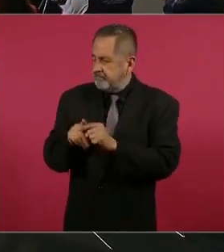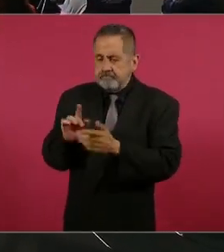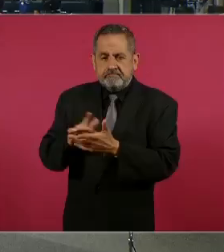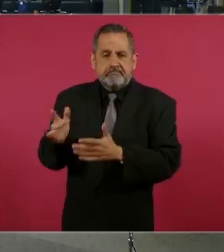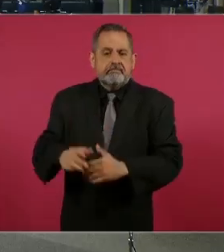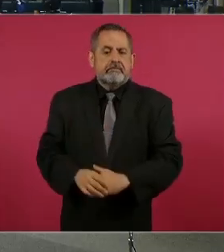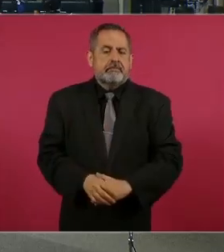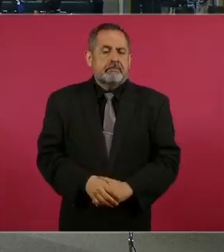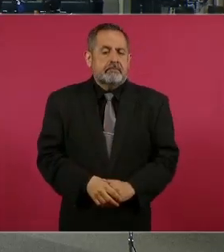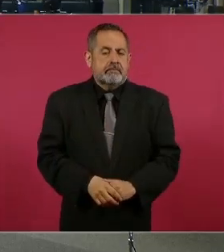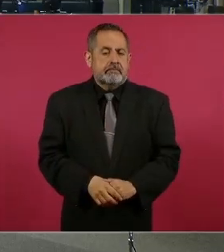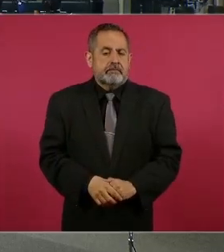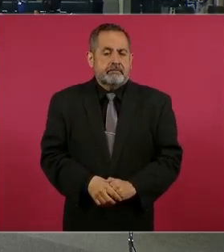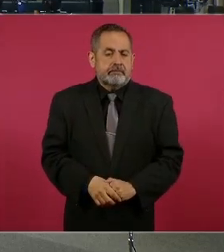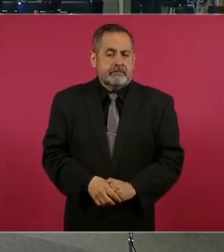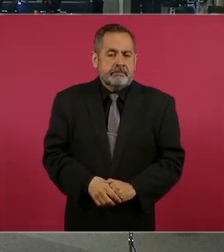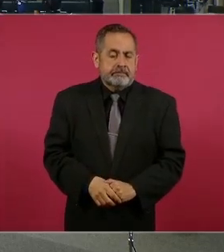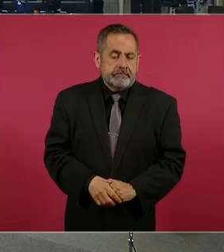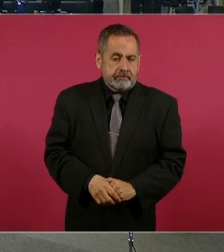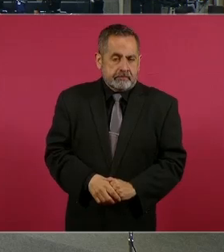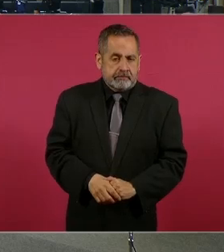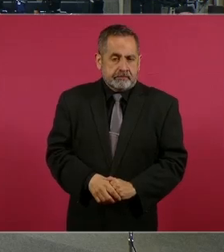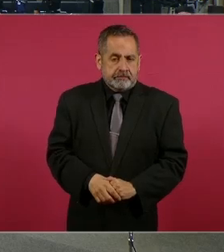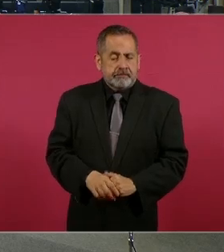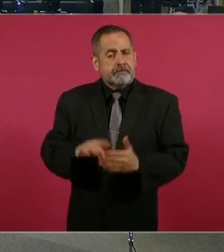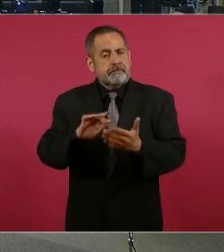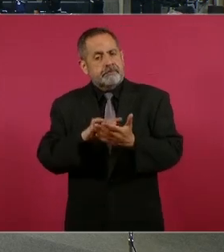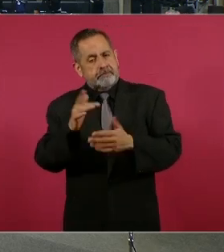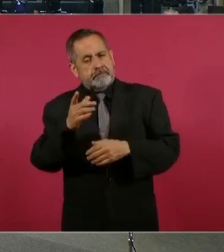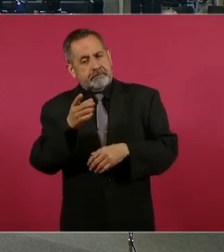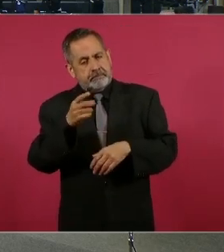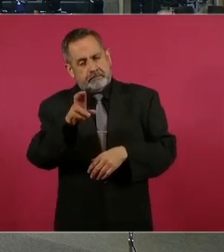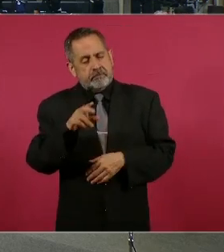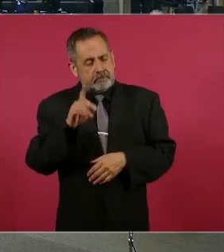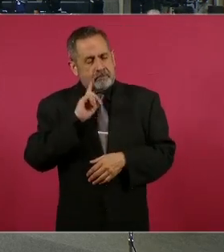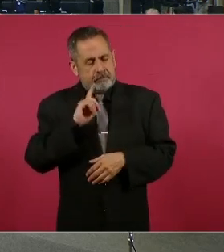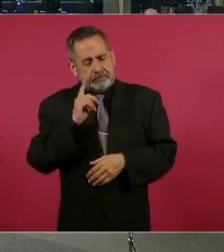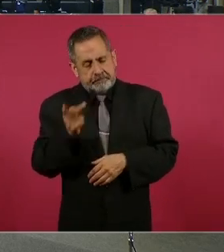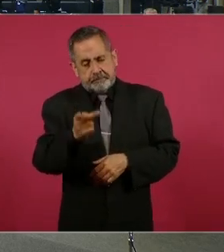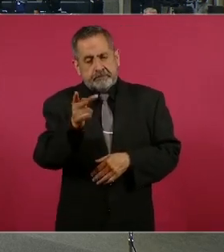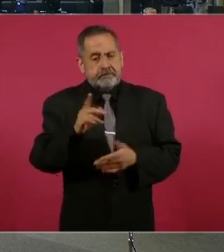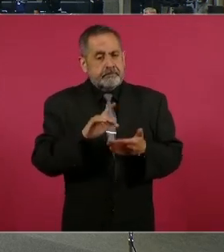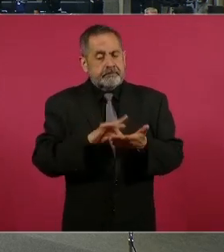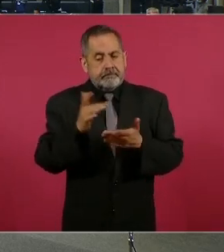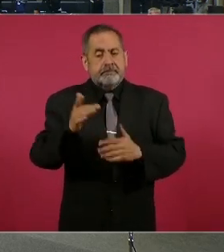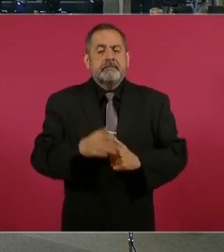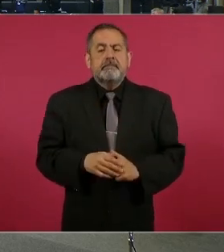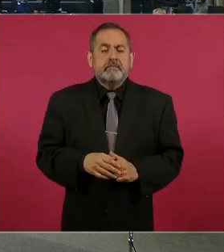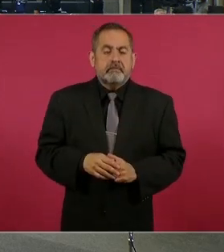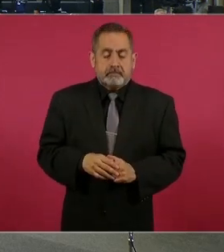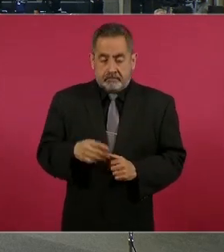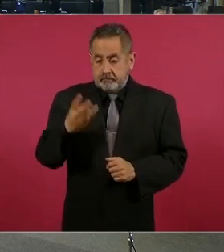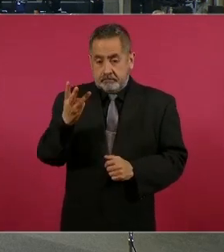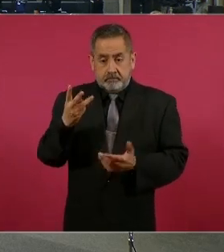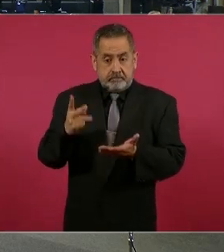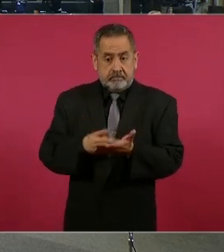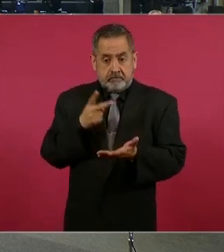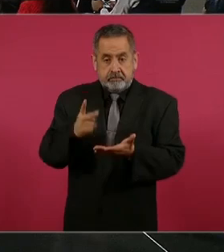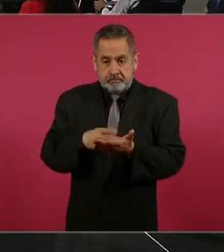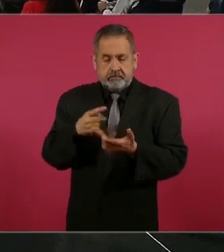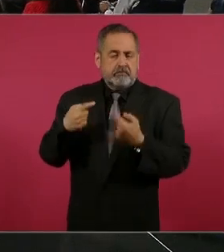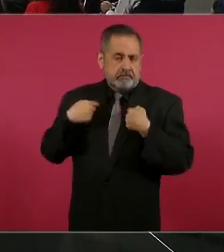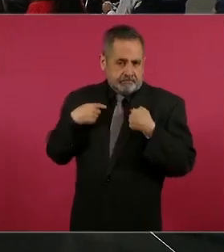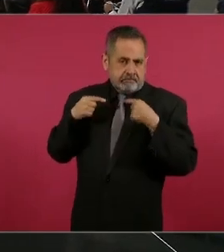gracias. Gracias, doctor Alcocer. Y siguiendo con el tema de Panamá, presidente, es la tercera vez que me toca estar en